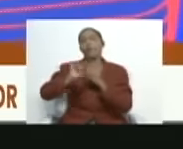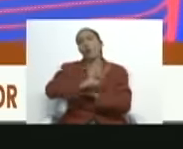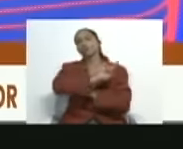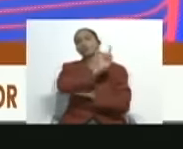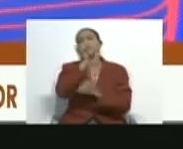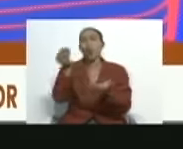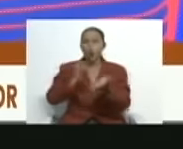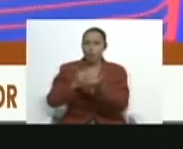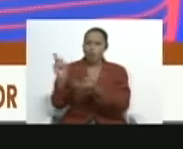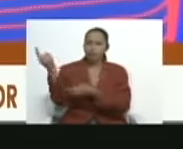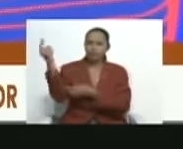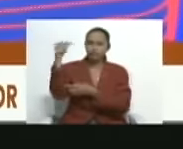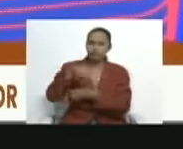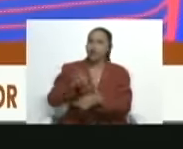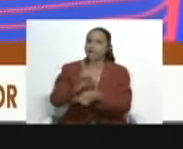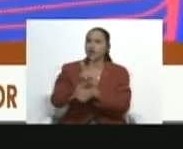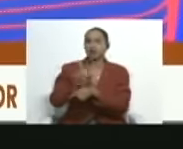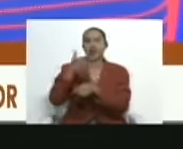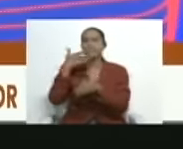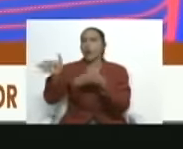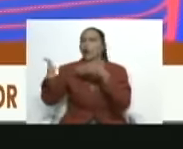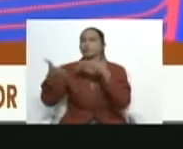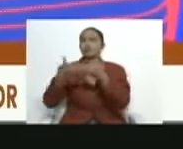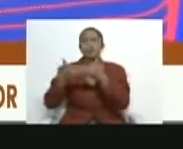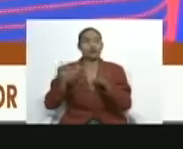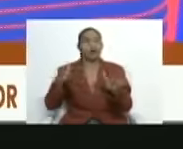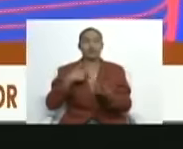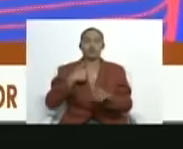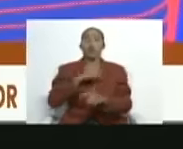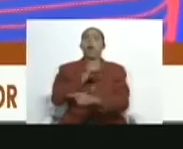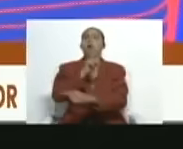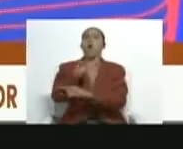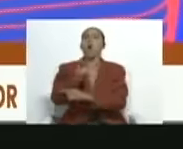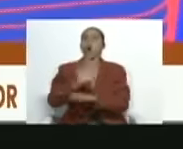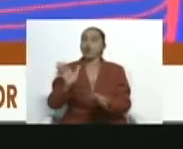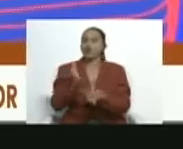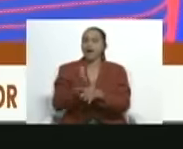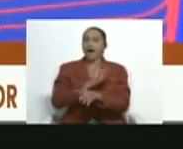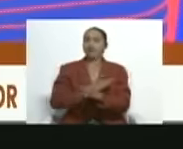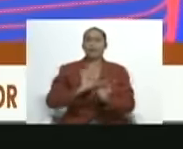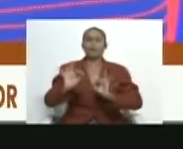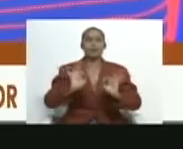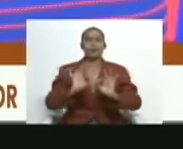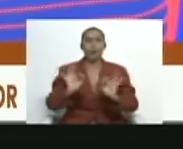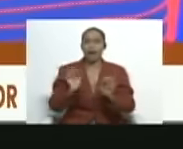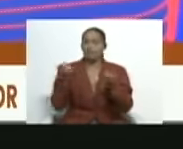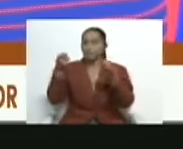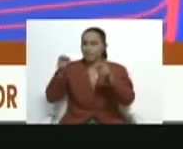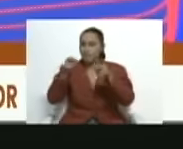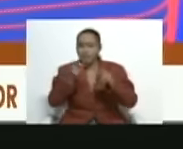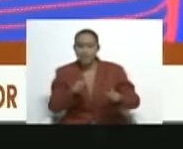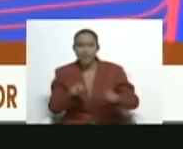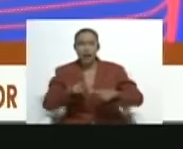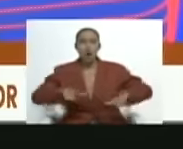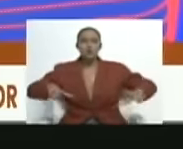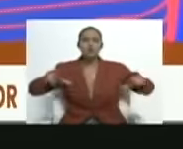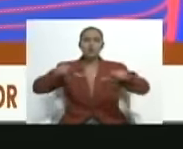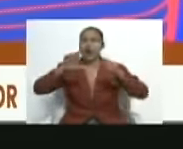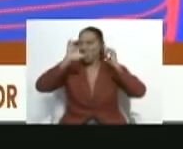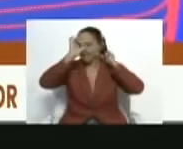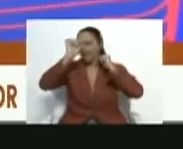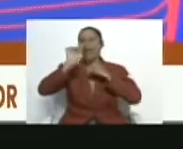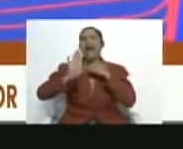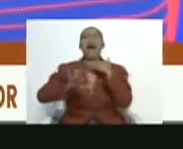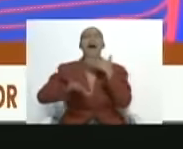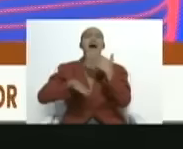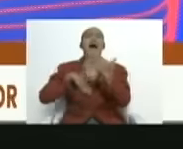profesor Pedro sasón y des aquí le doy la orden que prepare todo cierre se regrese hasta que se restituya